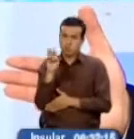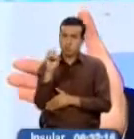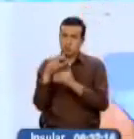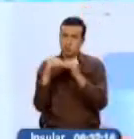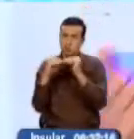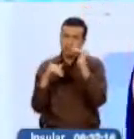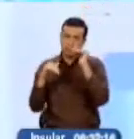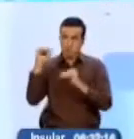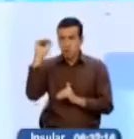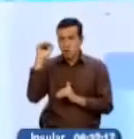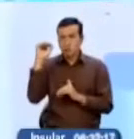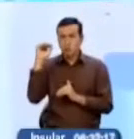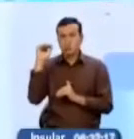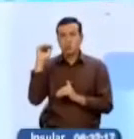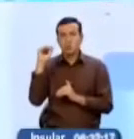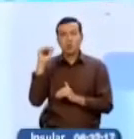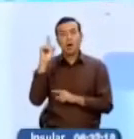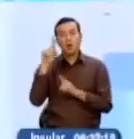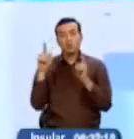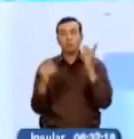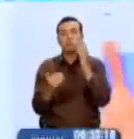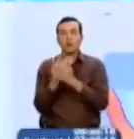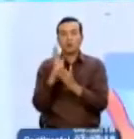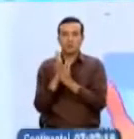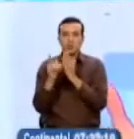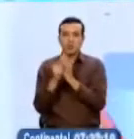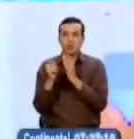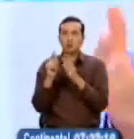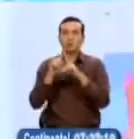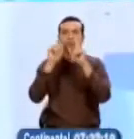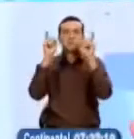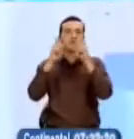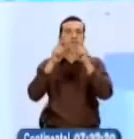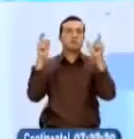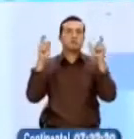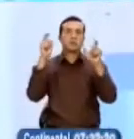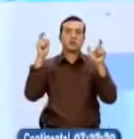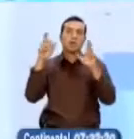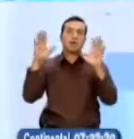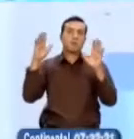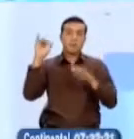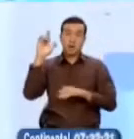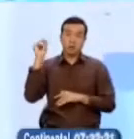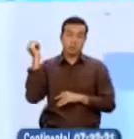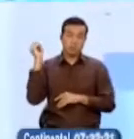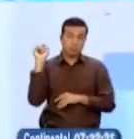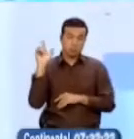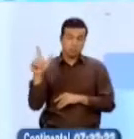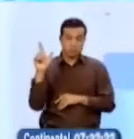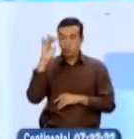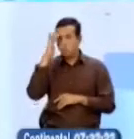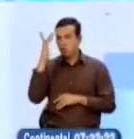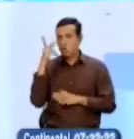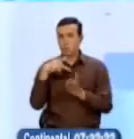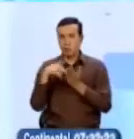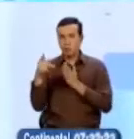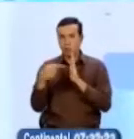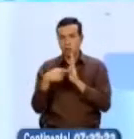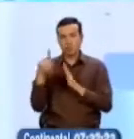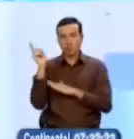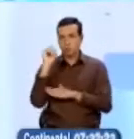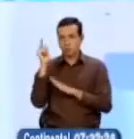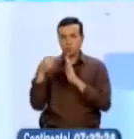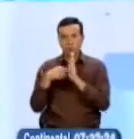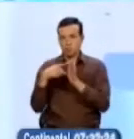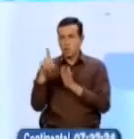dólares no tal vez las novedades literarias de las grandes editoriales son un poco más caras que no tanto porque paguen impuestos que